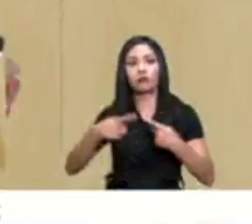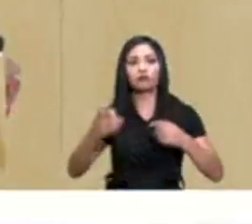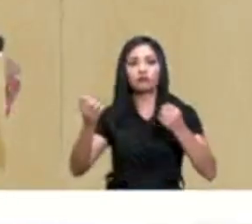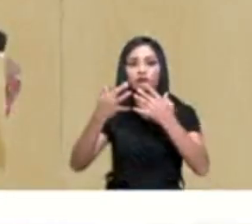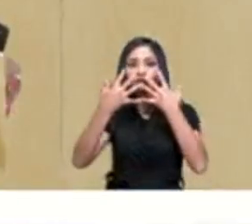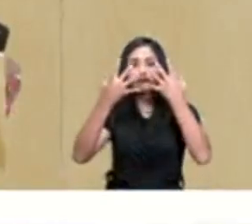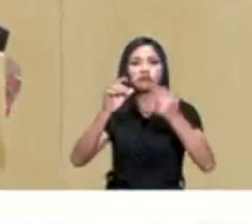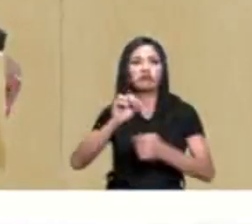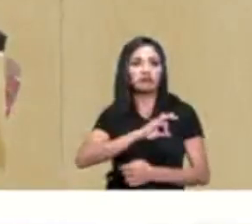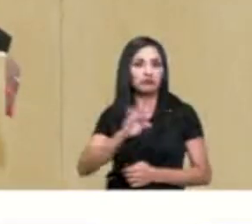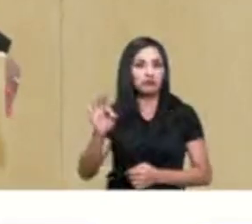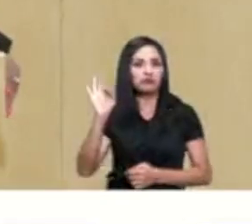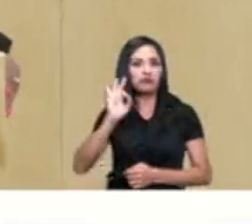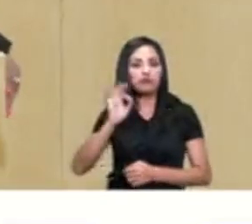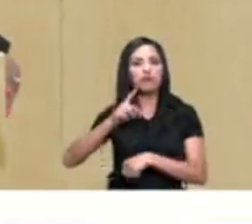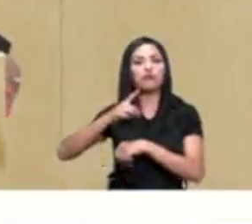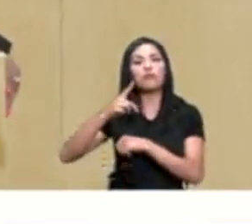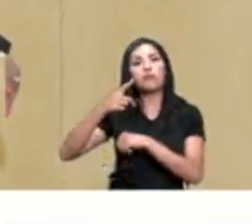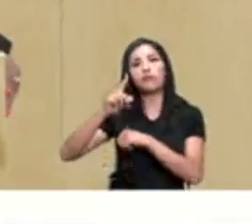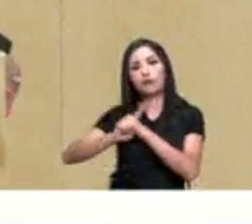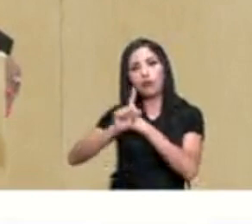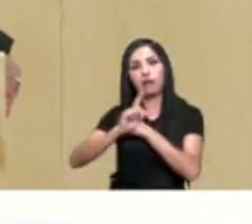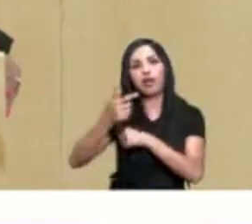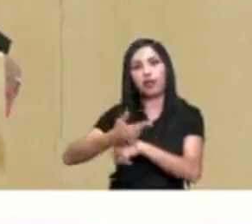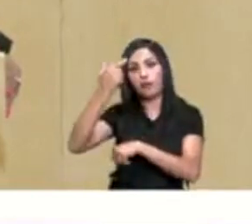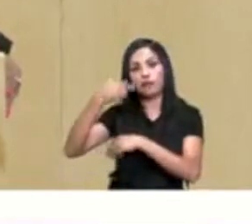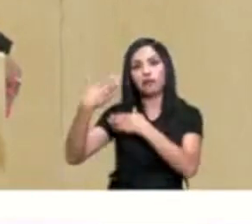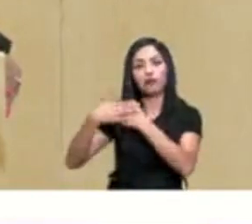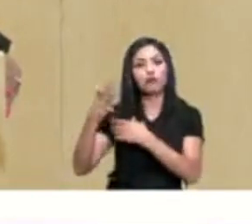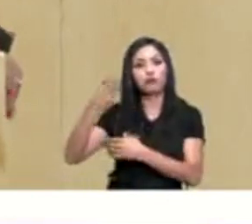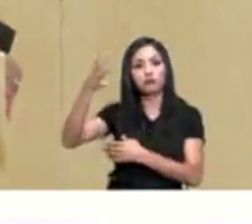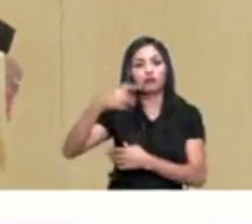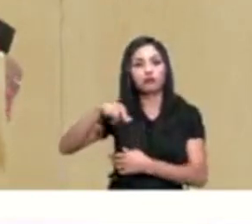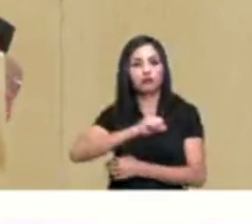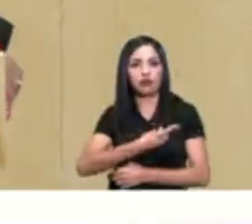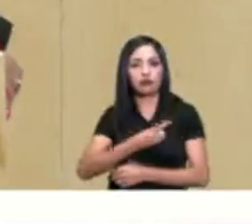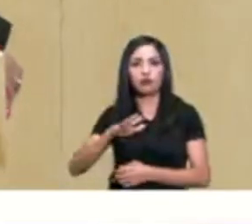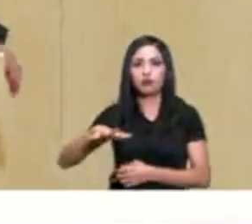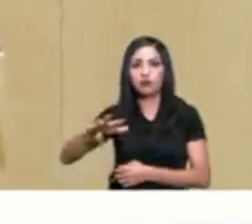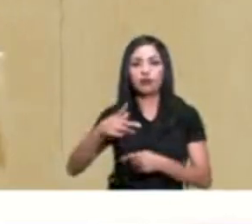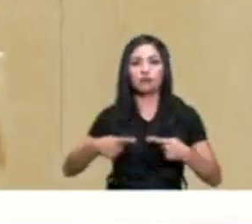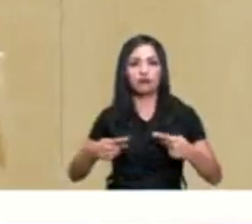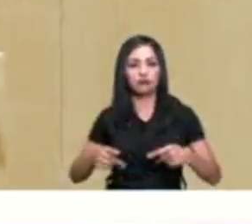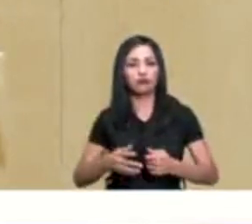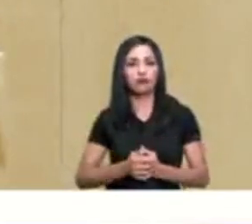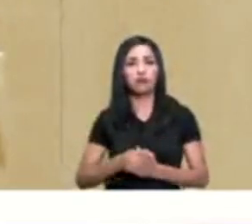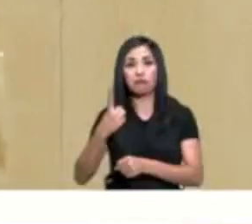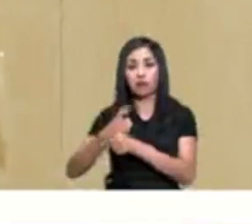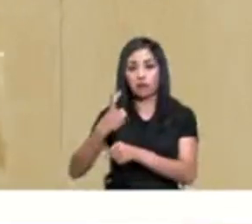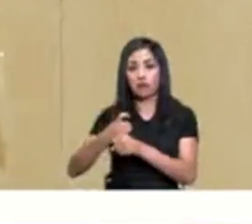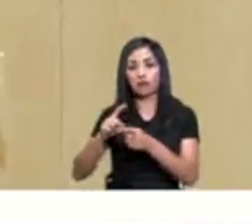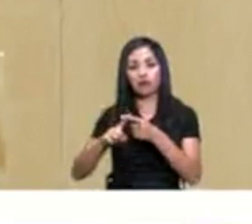puede generar un problema futuro grave de salud pública en la población. En primer lugar,